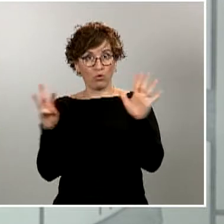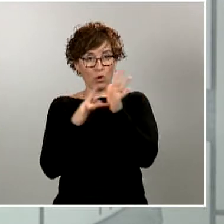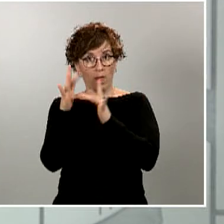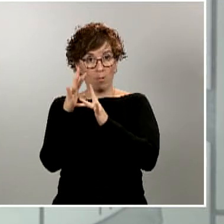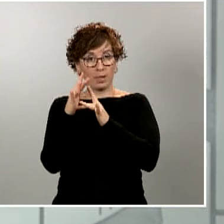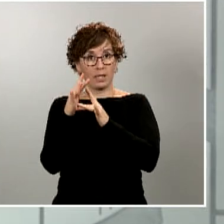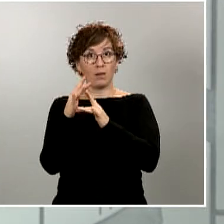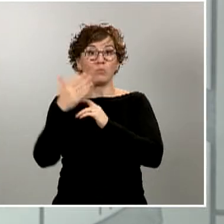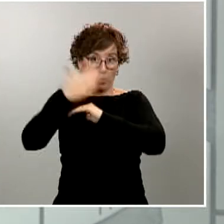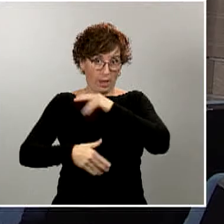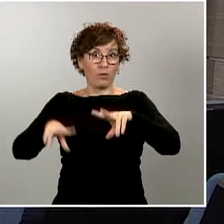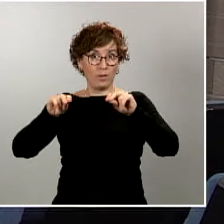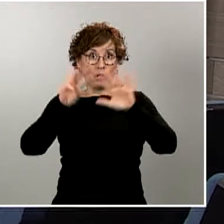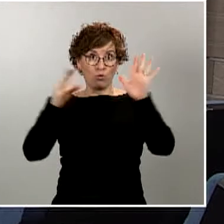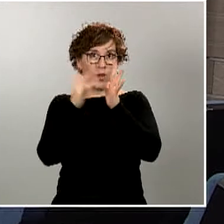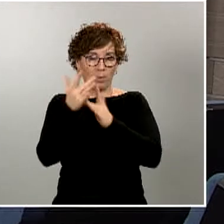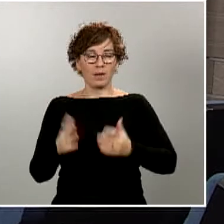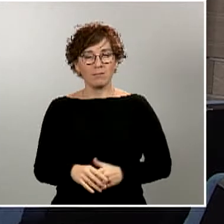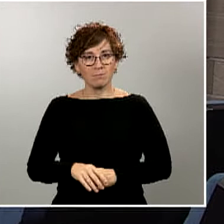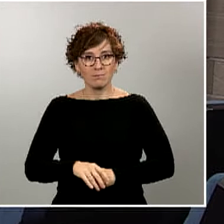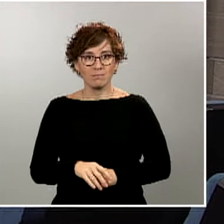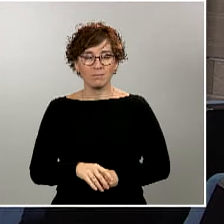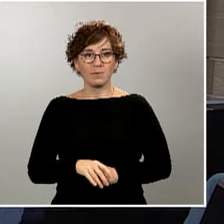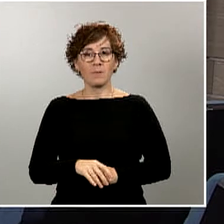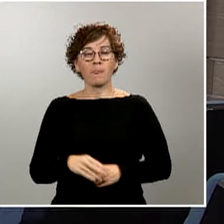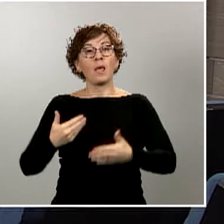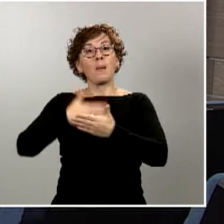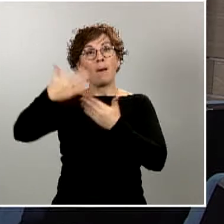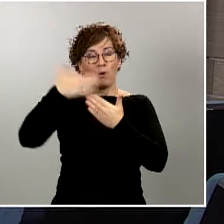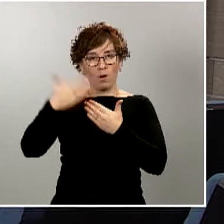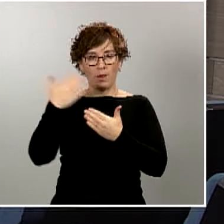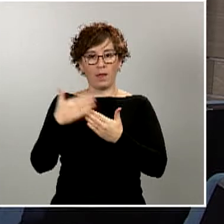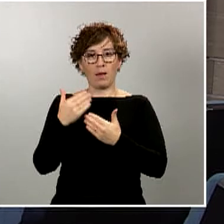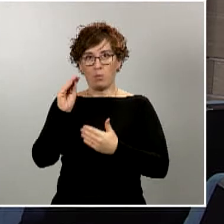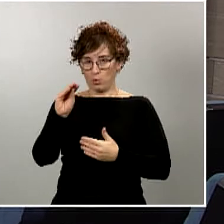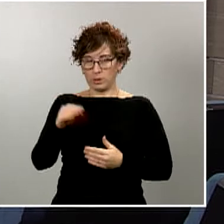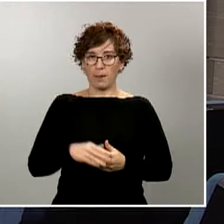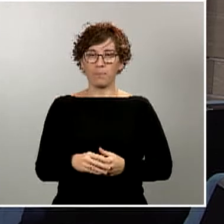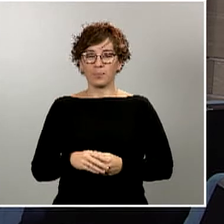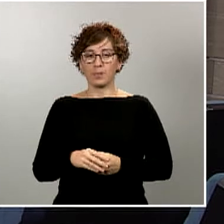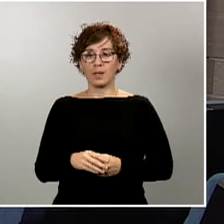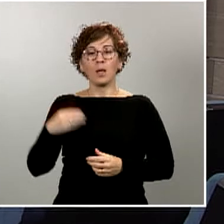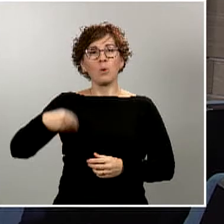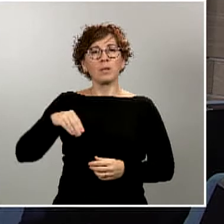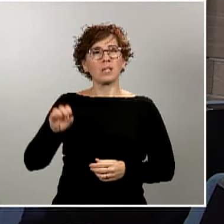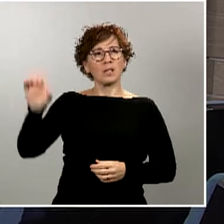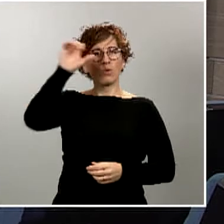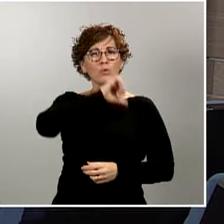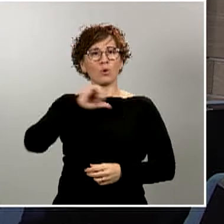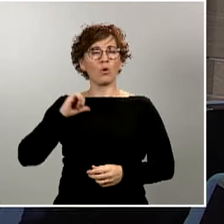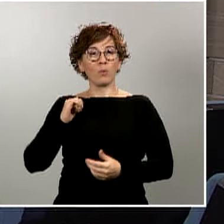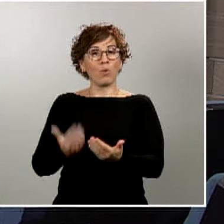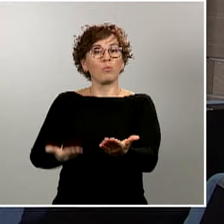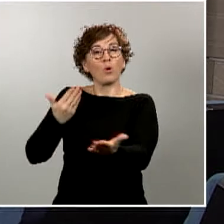abril. La Vanguardia pregunta qué respuesta han dado los presidentes autonómicos a la propuesta de Pedro Sánchez